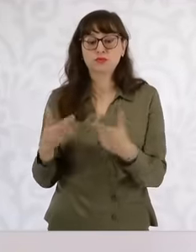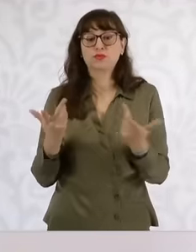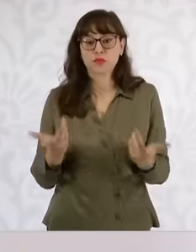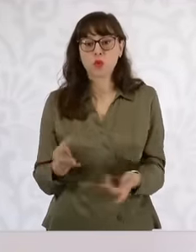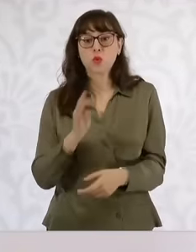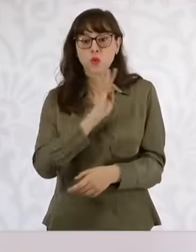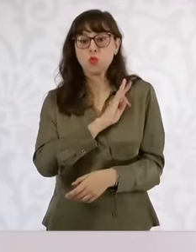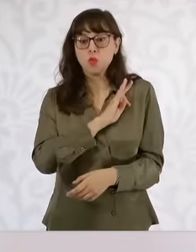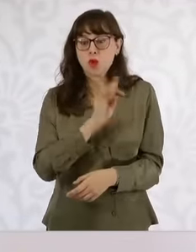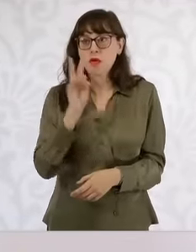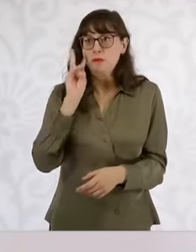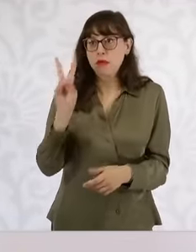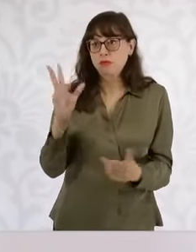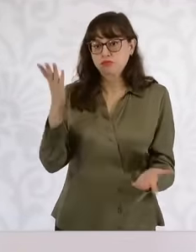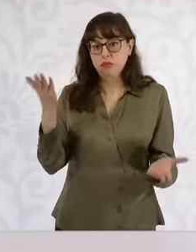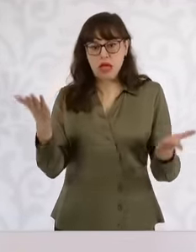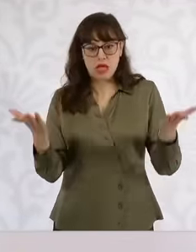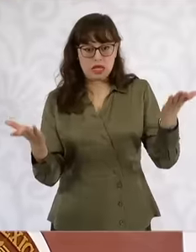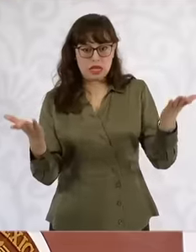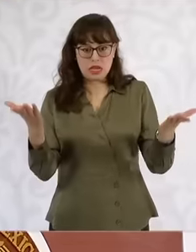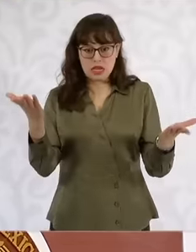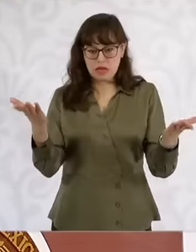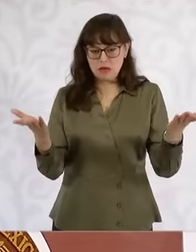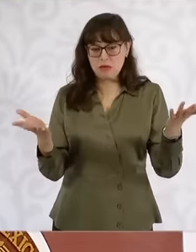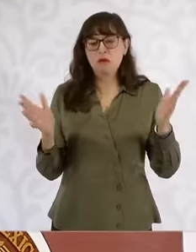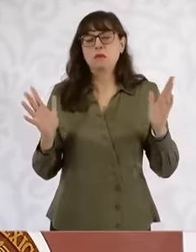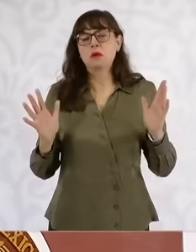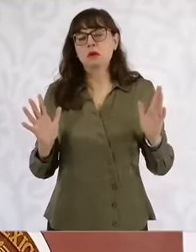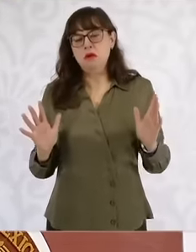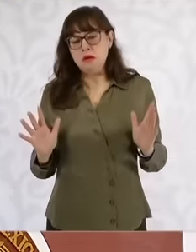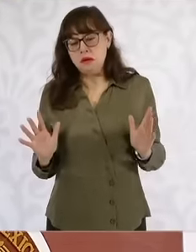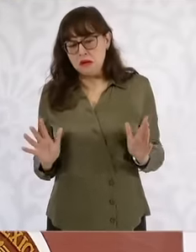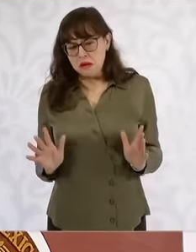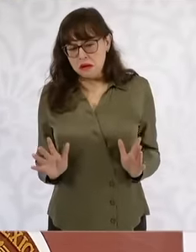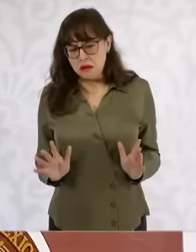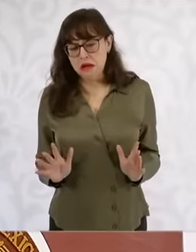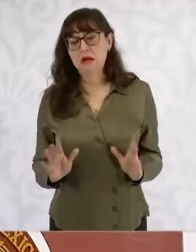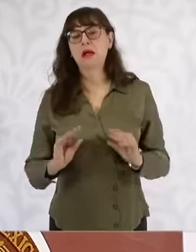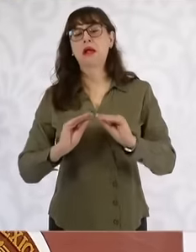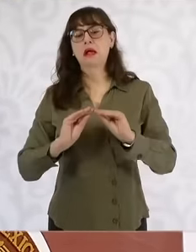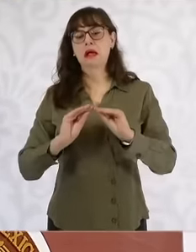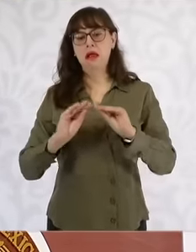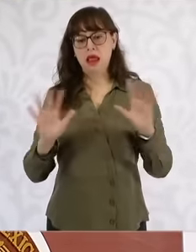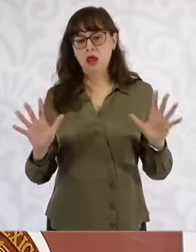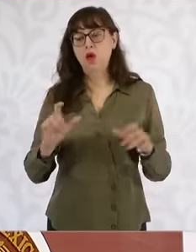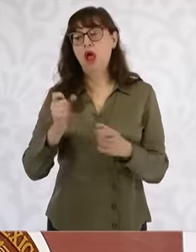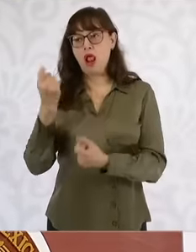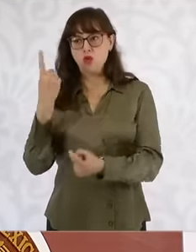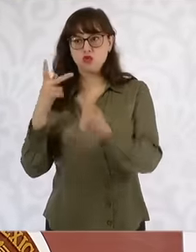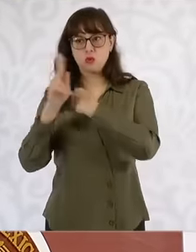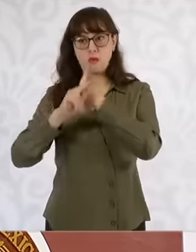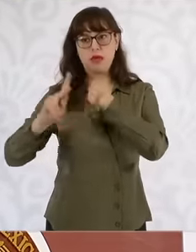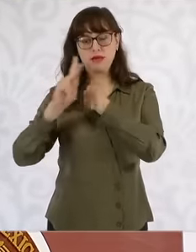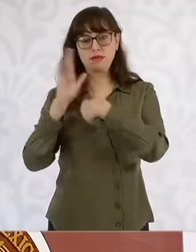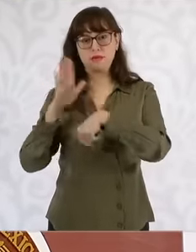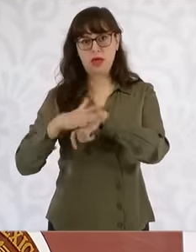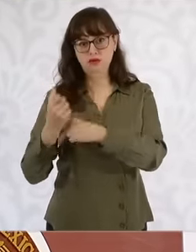un cierto equilibrio. Claro, siempre habrá quienes tienen un mayor peso. Sin